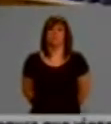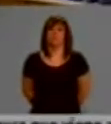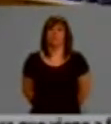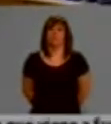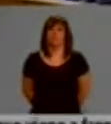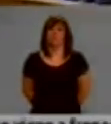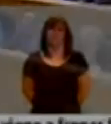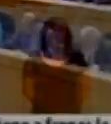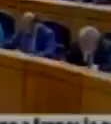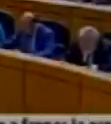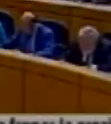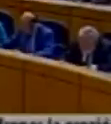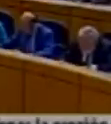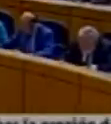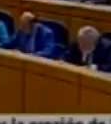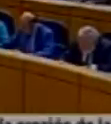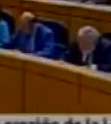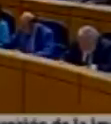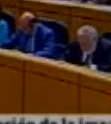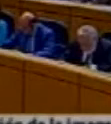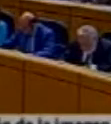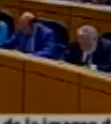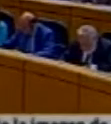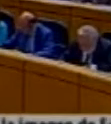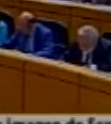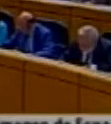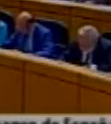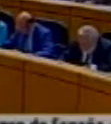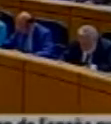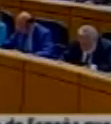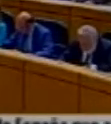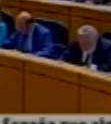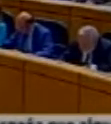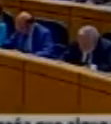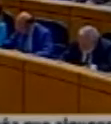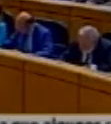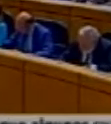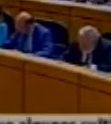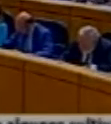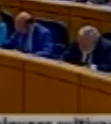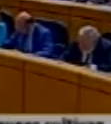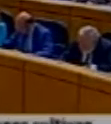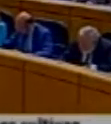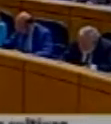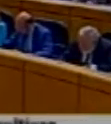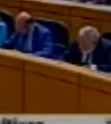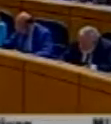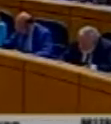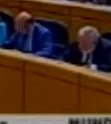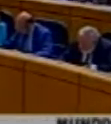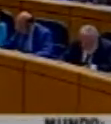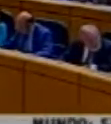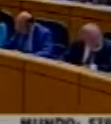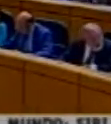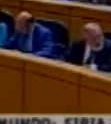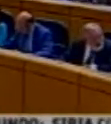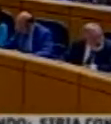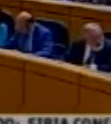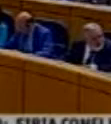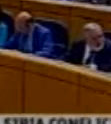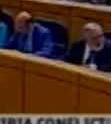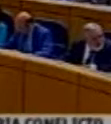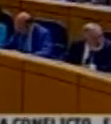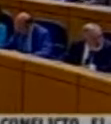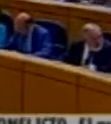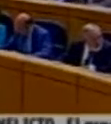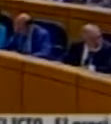Son las palabras del líder de la oposición, Alfredo Pérez Rubalcaba, que ha vuelto a pedir la dimisión de Rajoy porque dice que está haciendo mucho daño